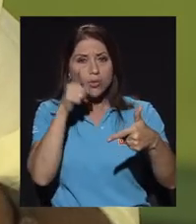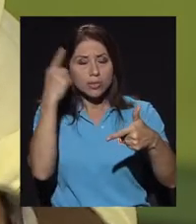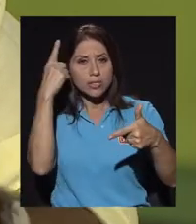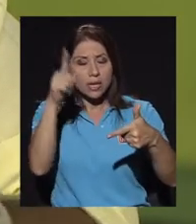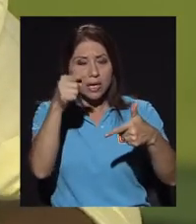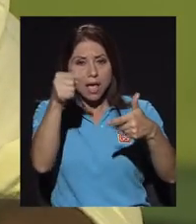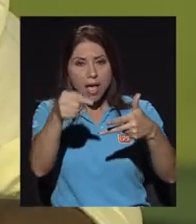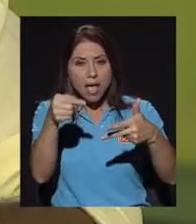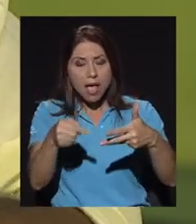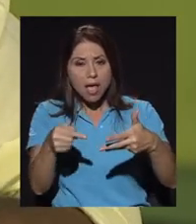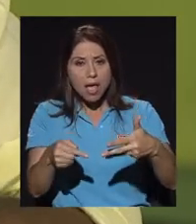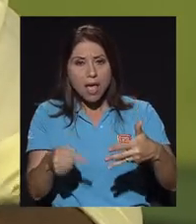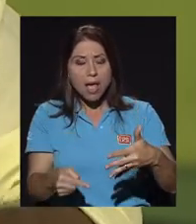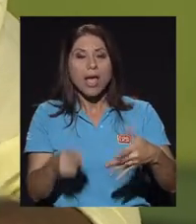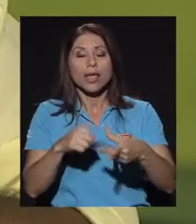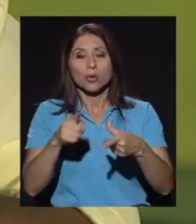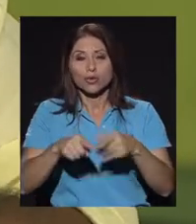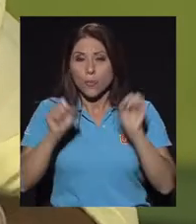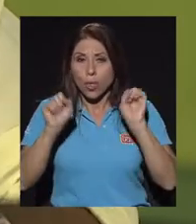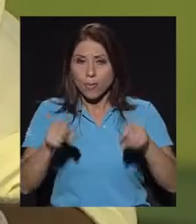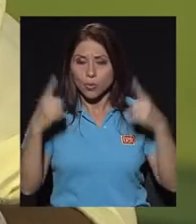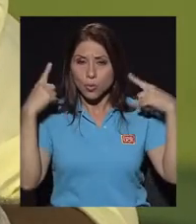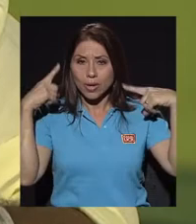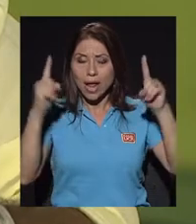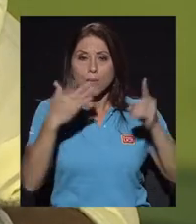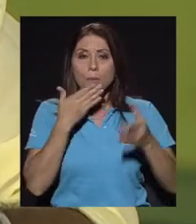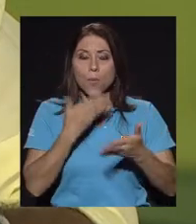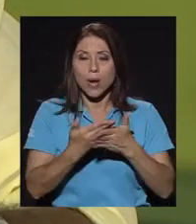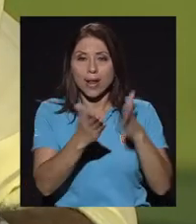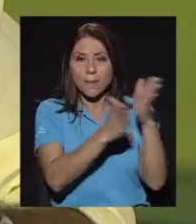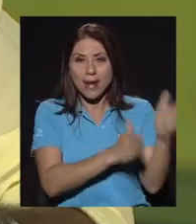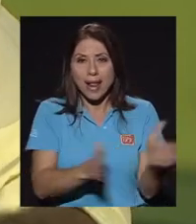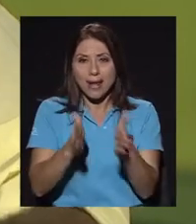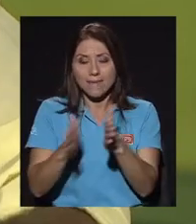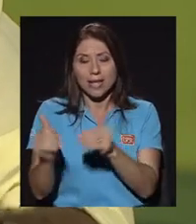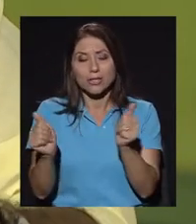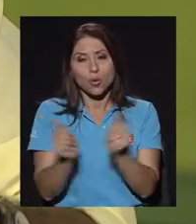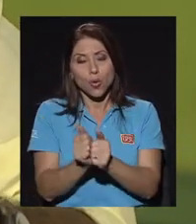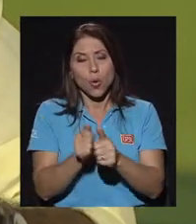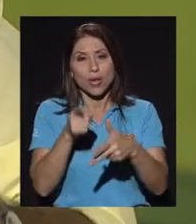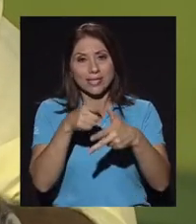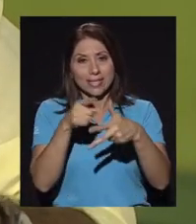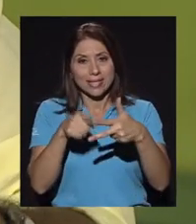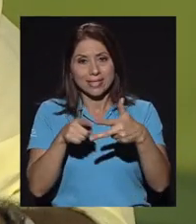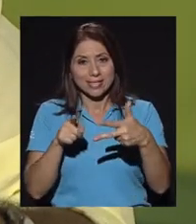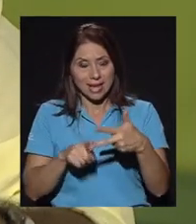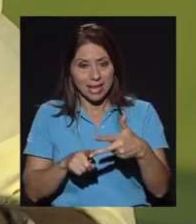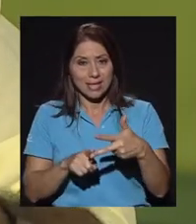y llegar a poder tener una buena planificación con estas tres